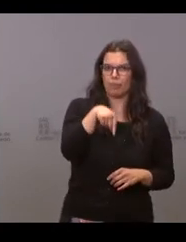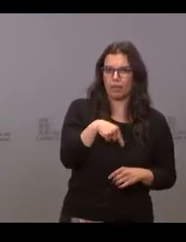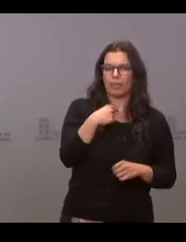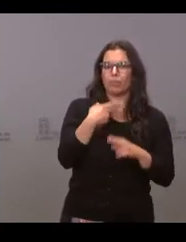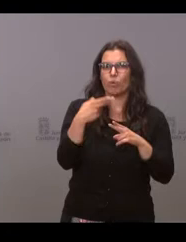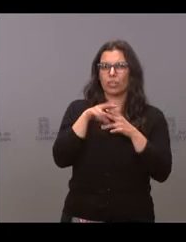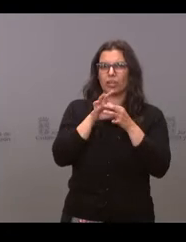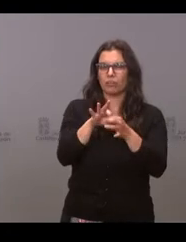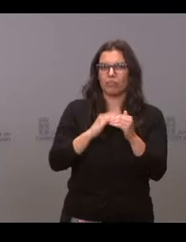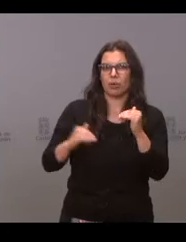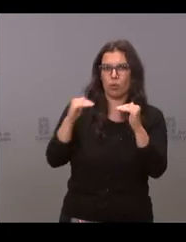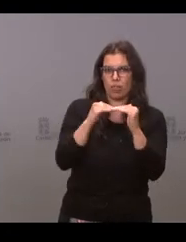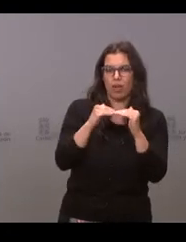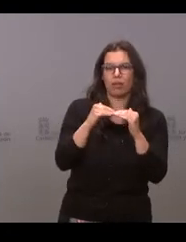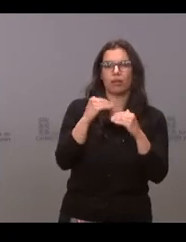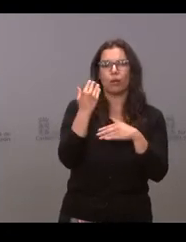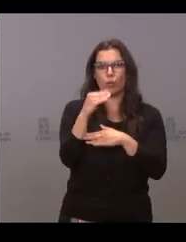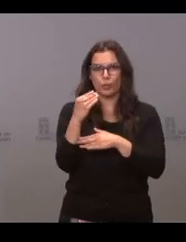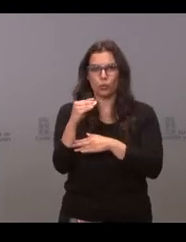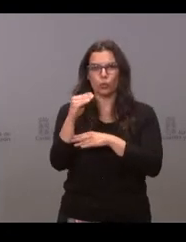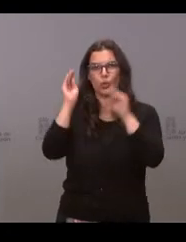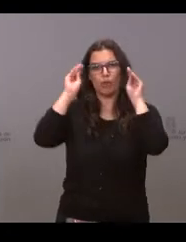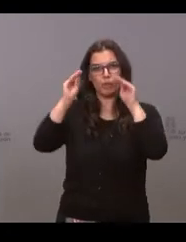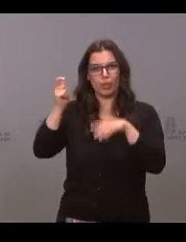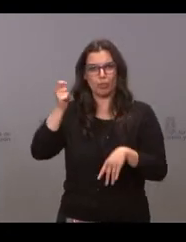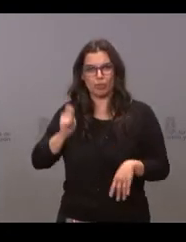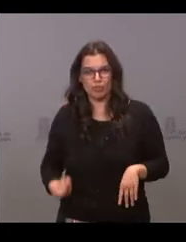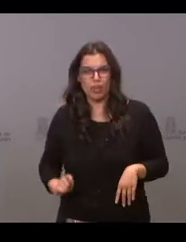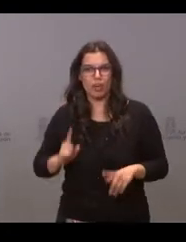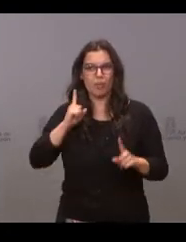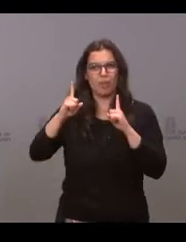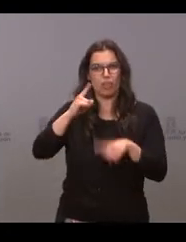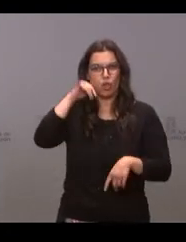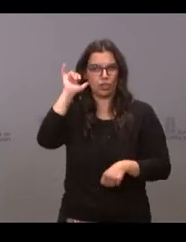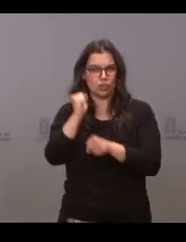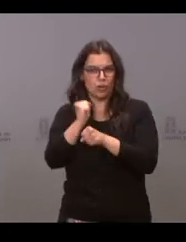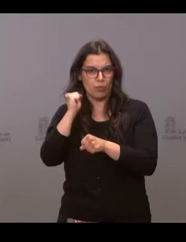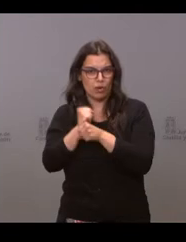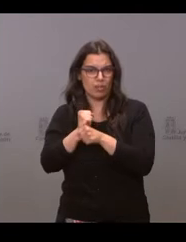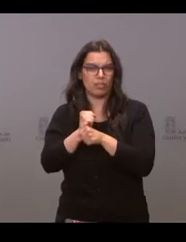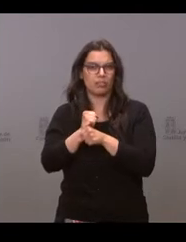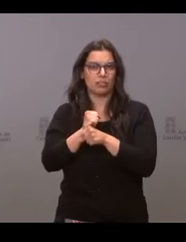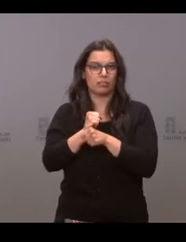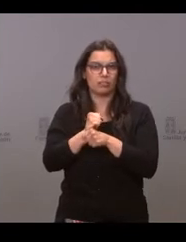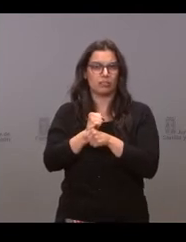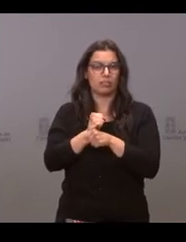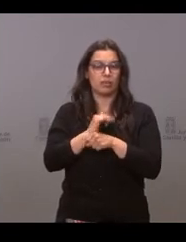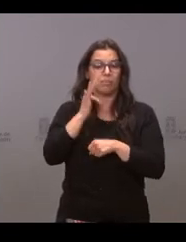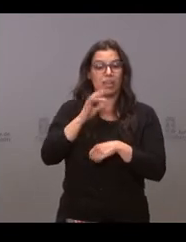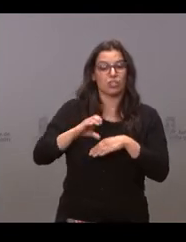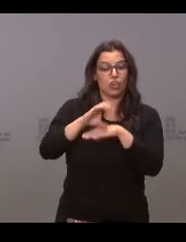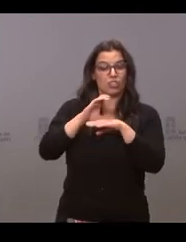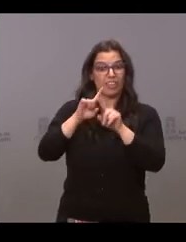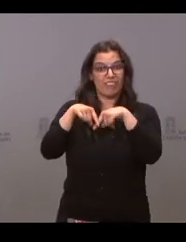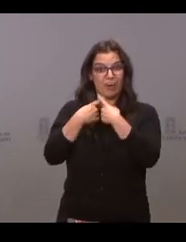políticas de igualdad juventud formación profesional prevención de riesgos laborales y con la consejería de familia